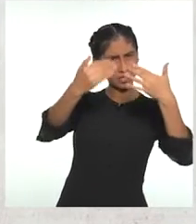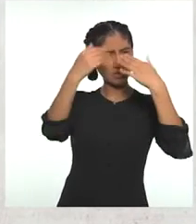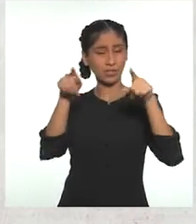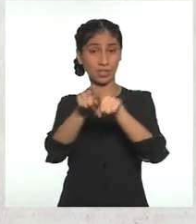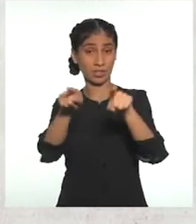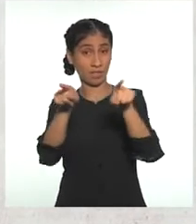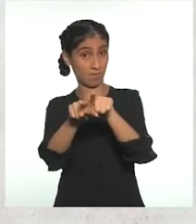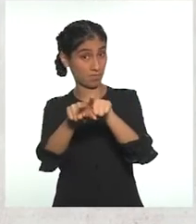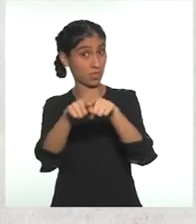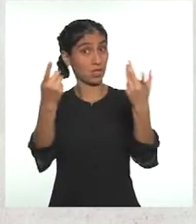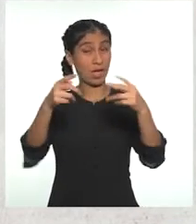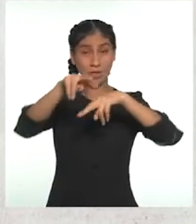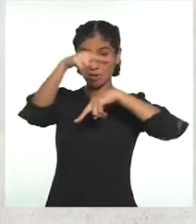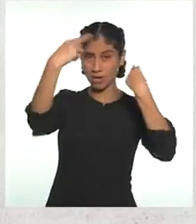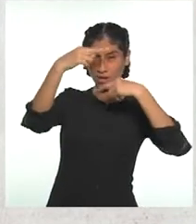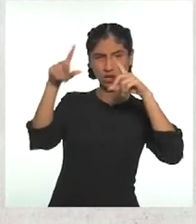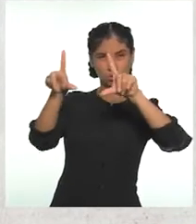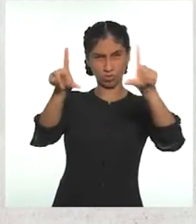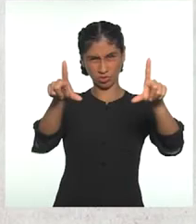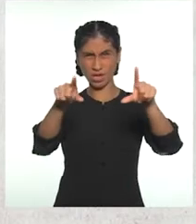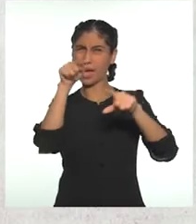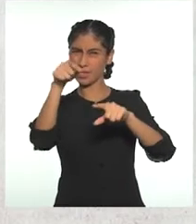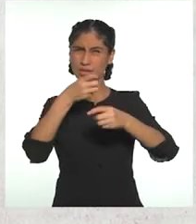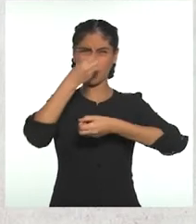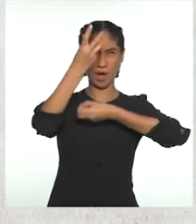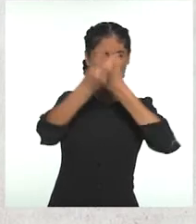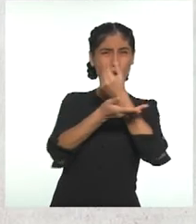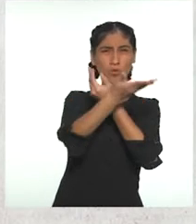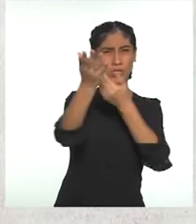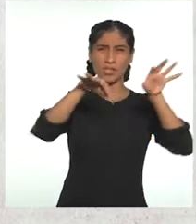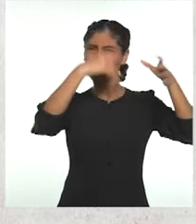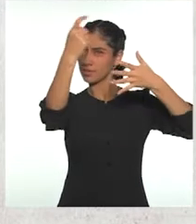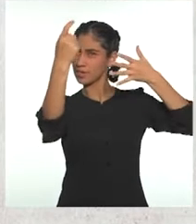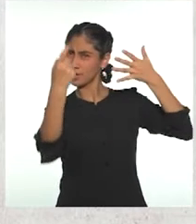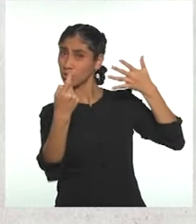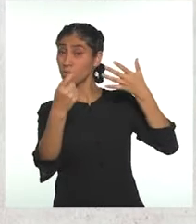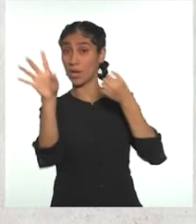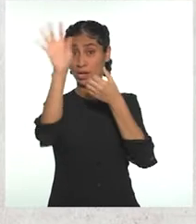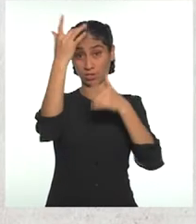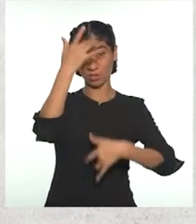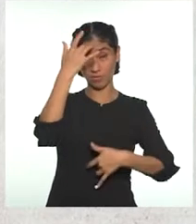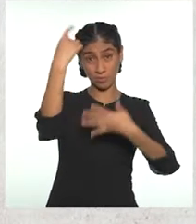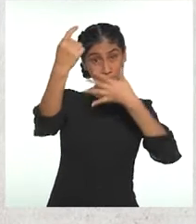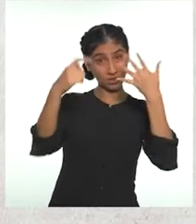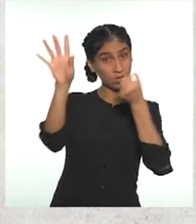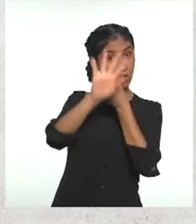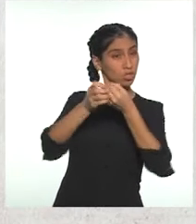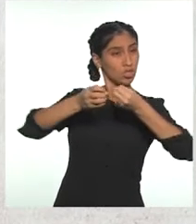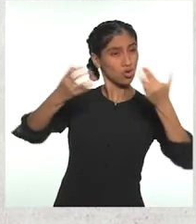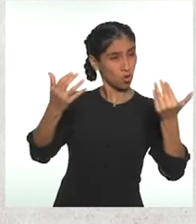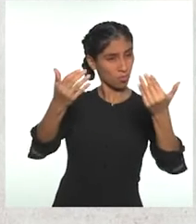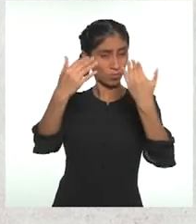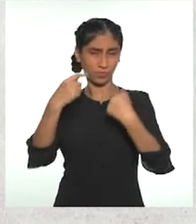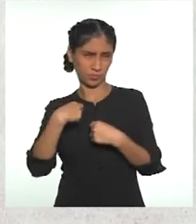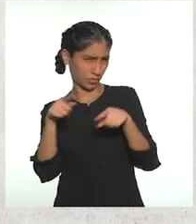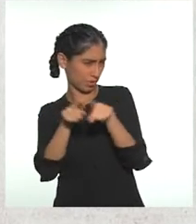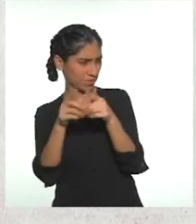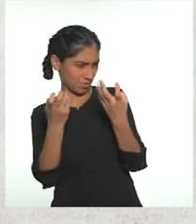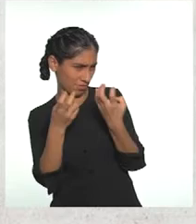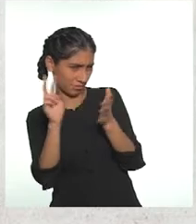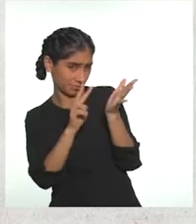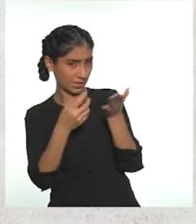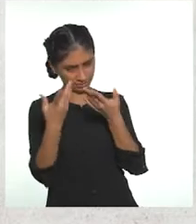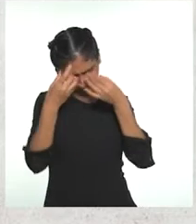importante fue el papel de la prensa para la prevención ante la proliferación de las pandemias de finales del siglo XX? Yo también quiero leer, no me